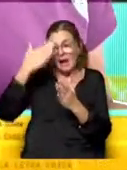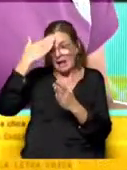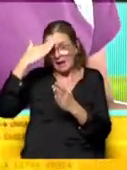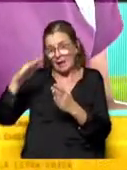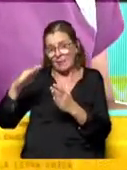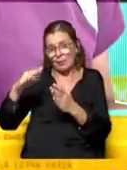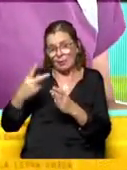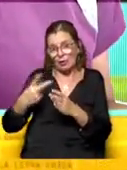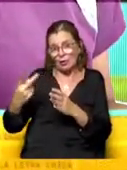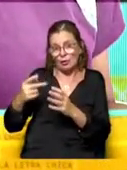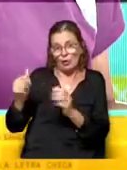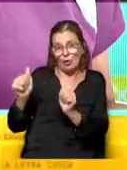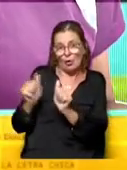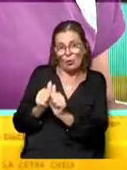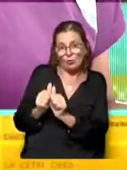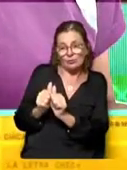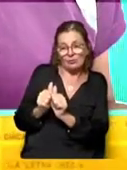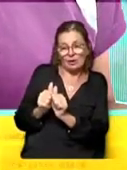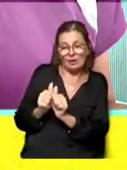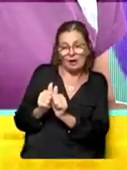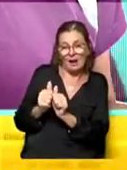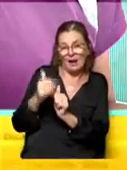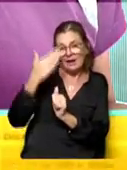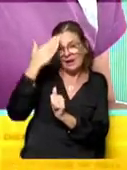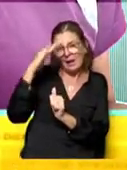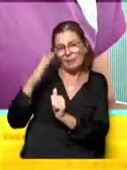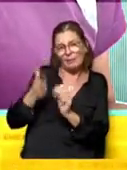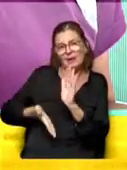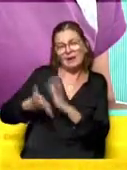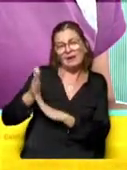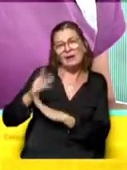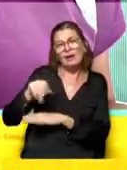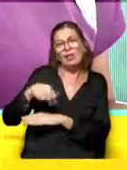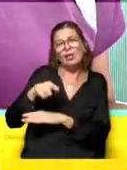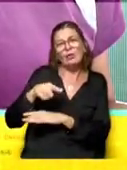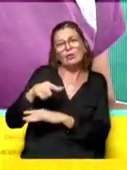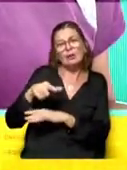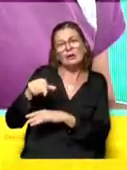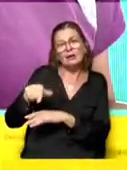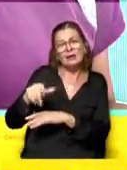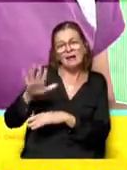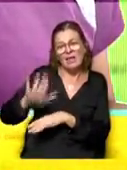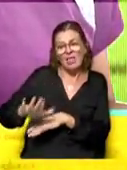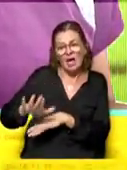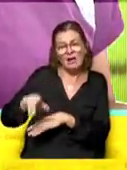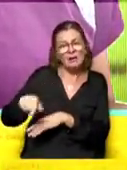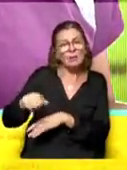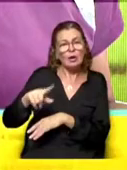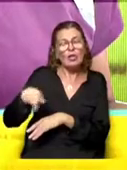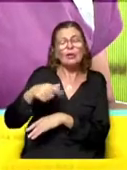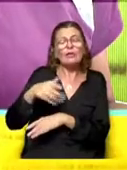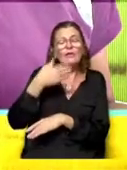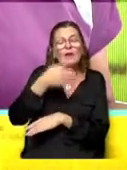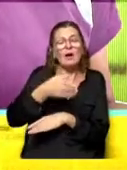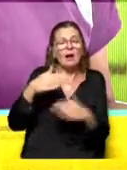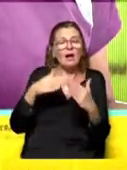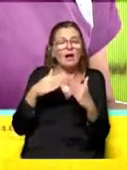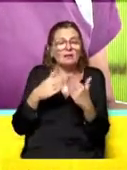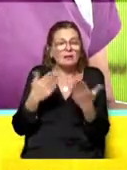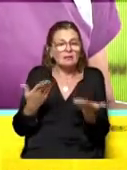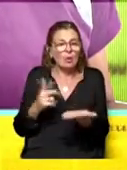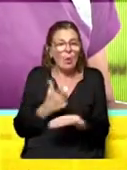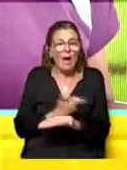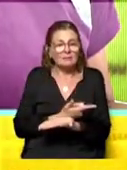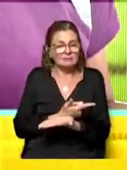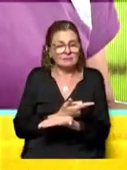como adjunta, ¿tá?, se tienen que ir y quedar en esa ruralidad porque no tienen dónde vivir. Entonces,